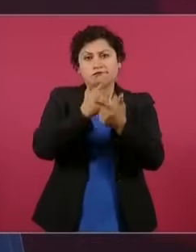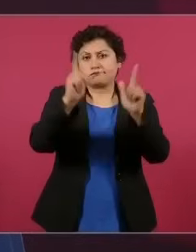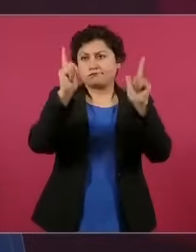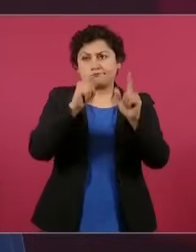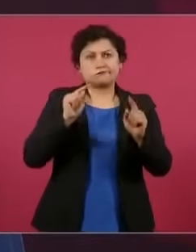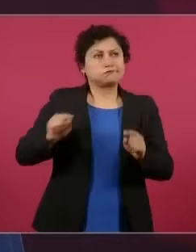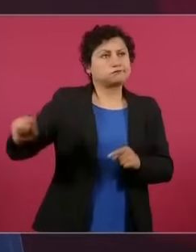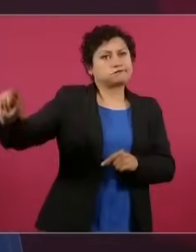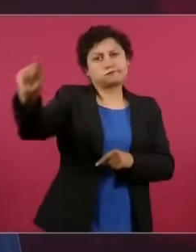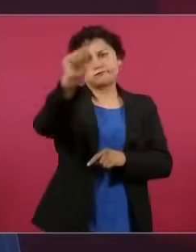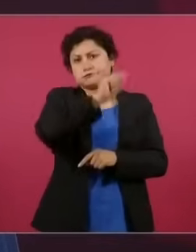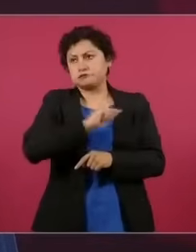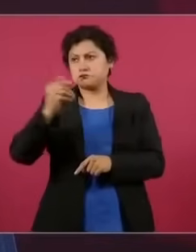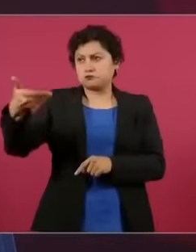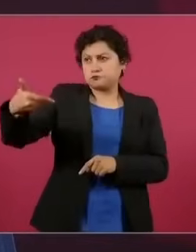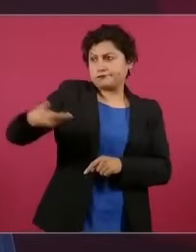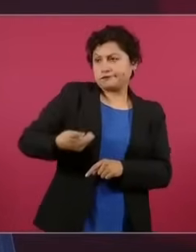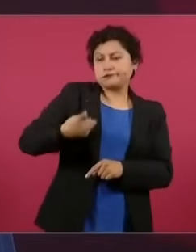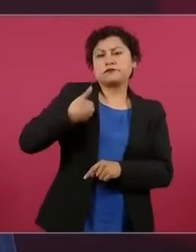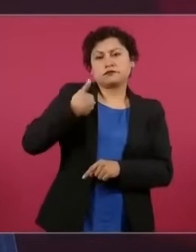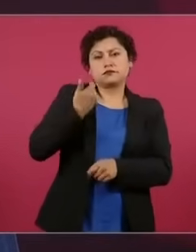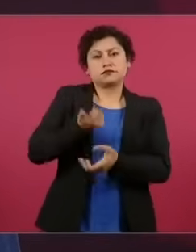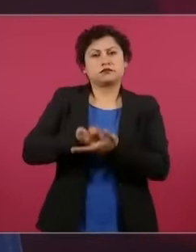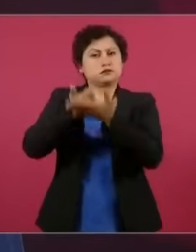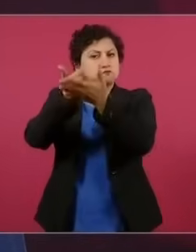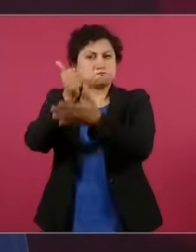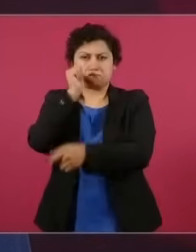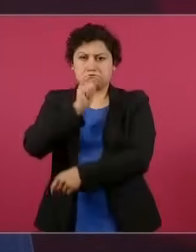mundo. Siempre se ha hecho.